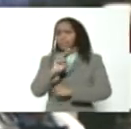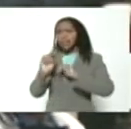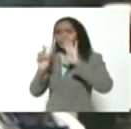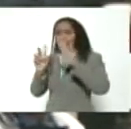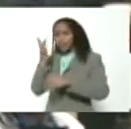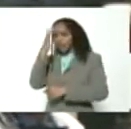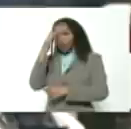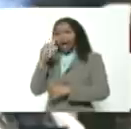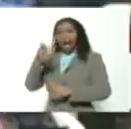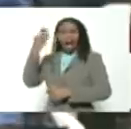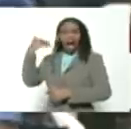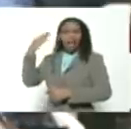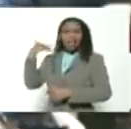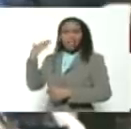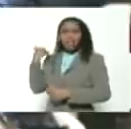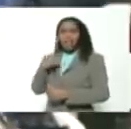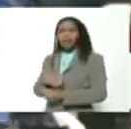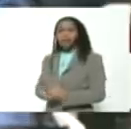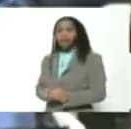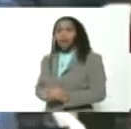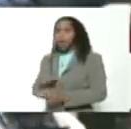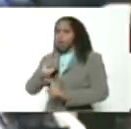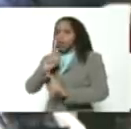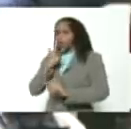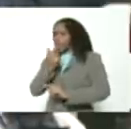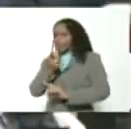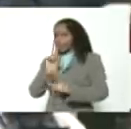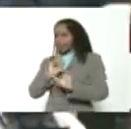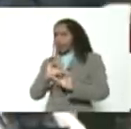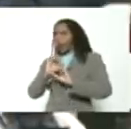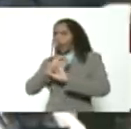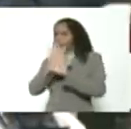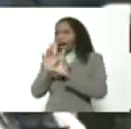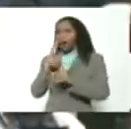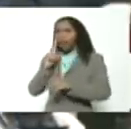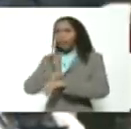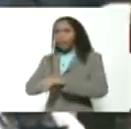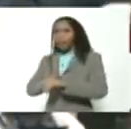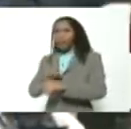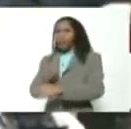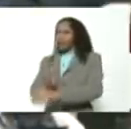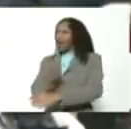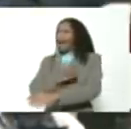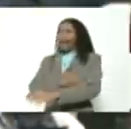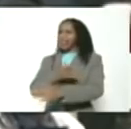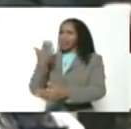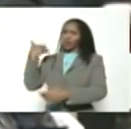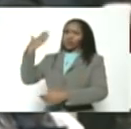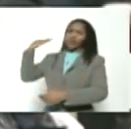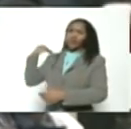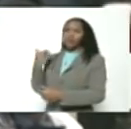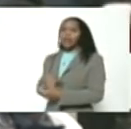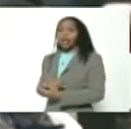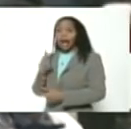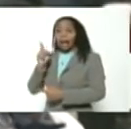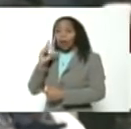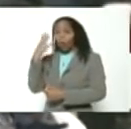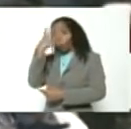sino hace unos, no vamos a decir el tiempo, imagínese, mucho antes, David Nieves estaba joven.